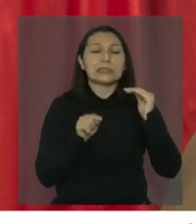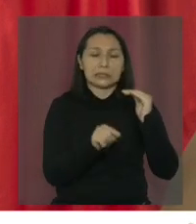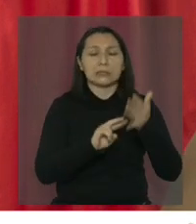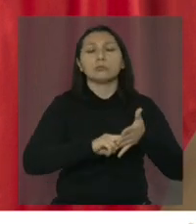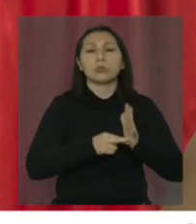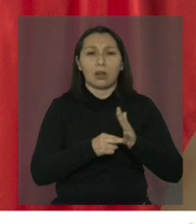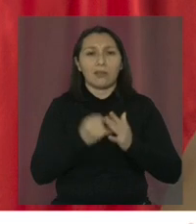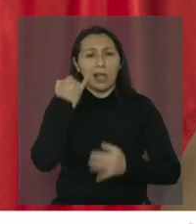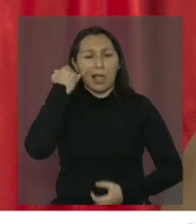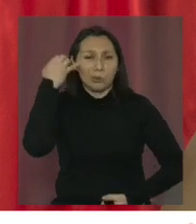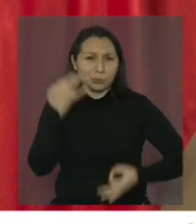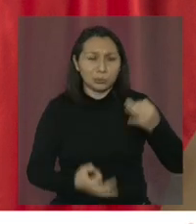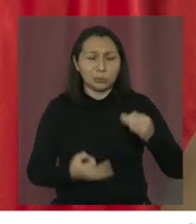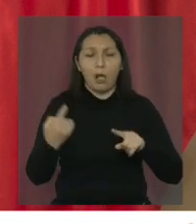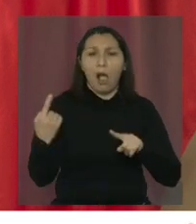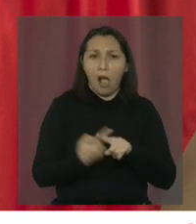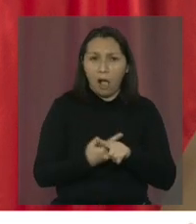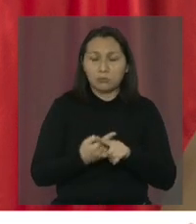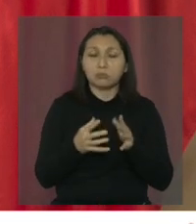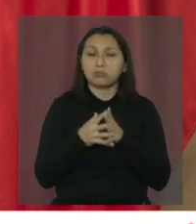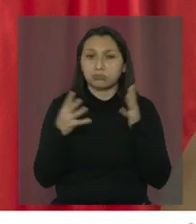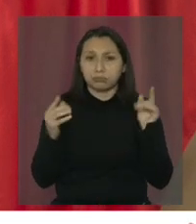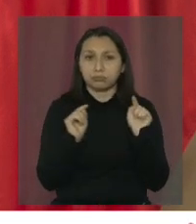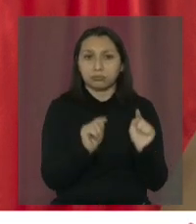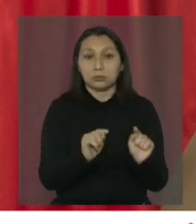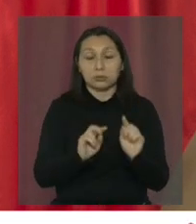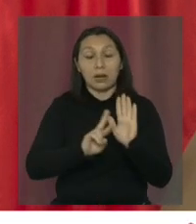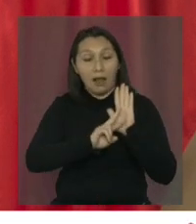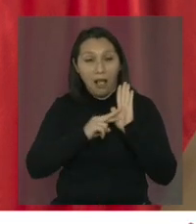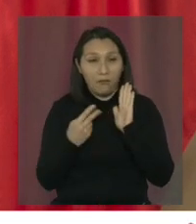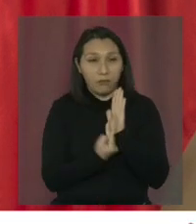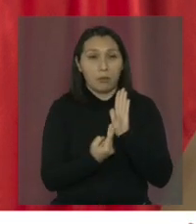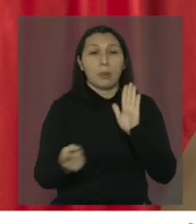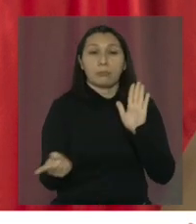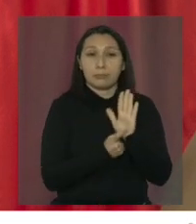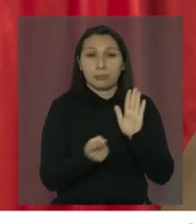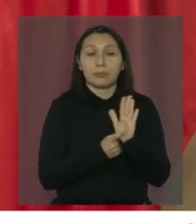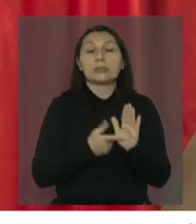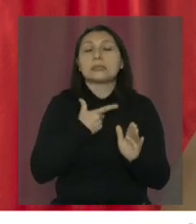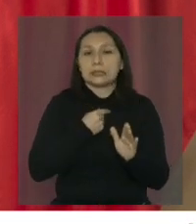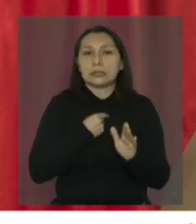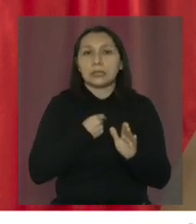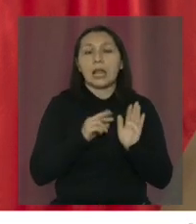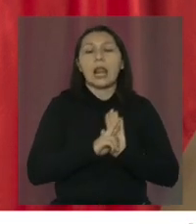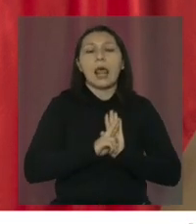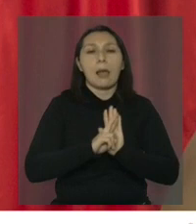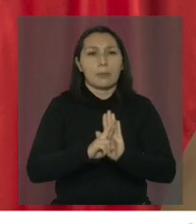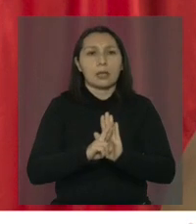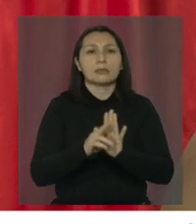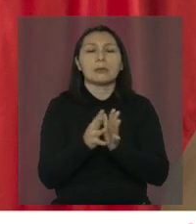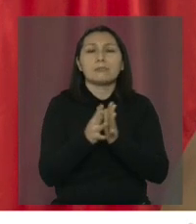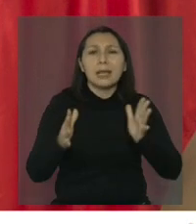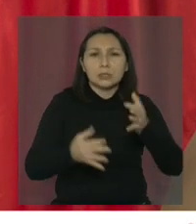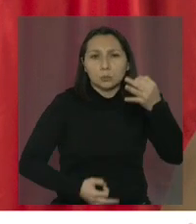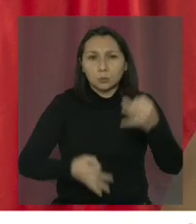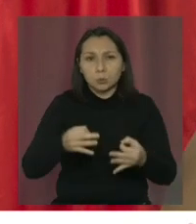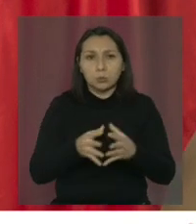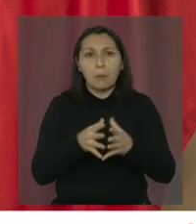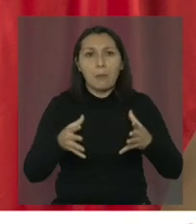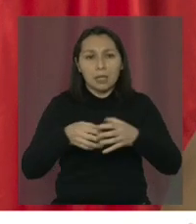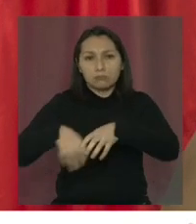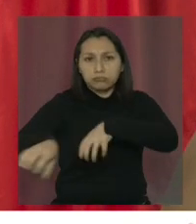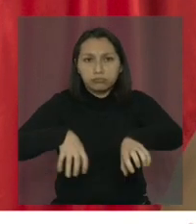injusticia y el abuso porque esta reforma tributaria lo que busca es representar los anhelos de mayor justicia mayor